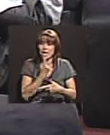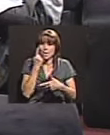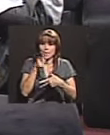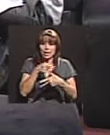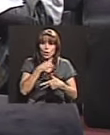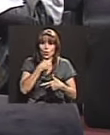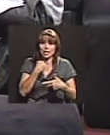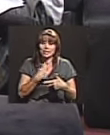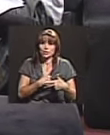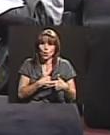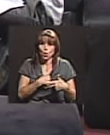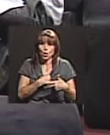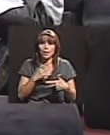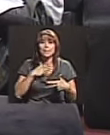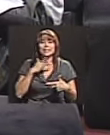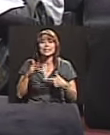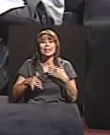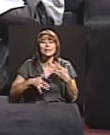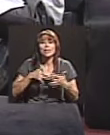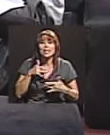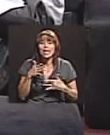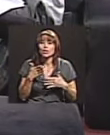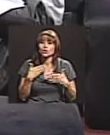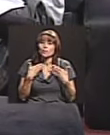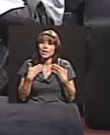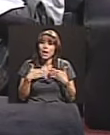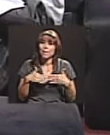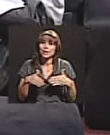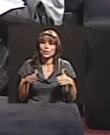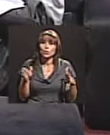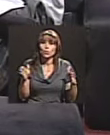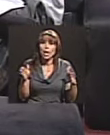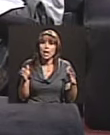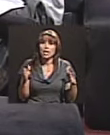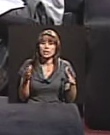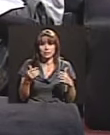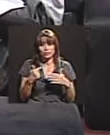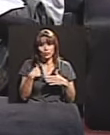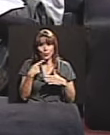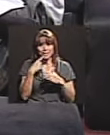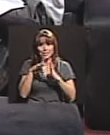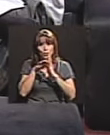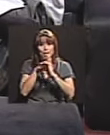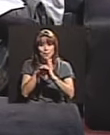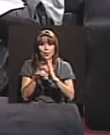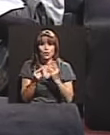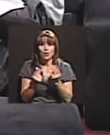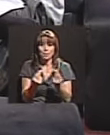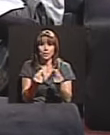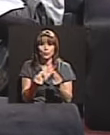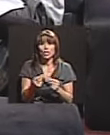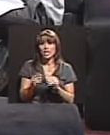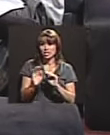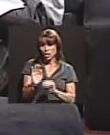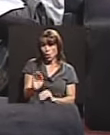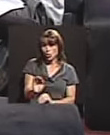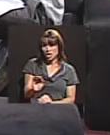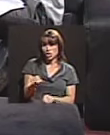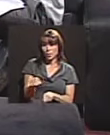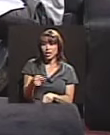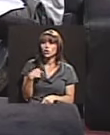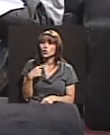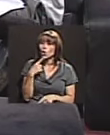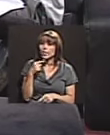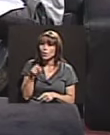corazón que mis sentimientos que mi apertura voy muy rápidamente a darles un ejemplo si yo le digo a un niño pequeño